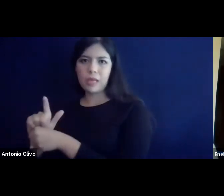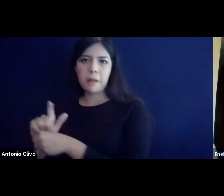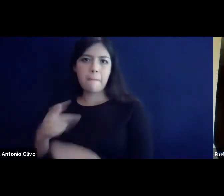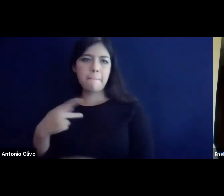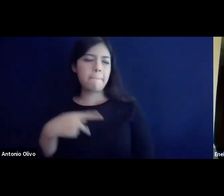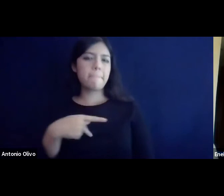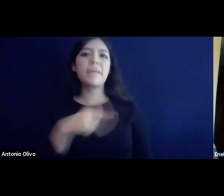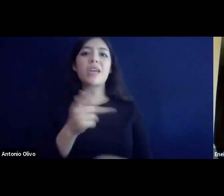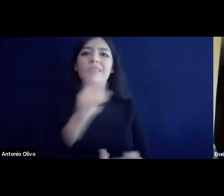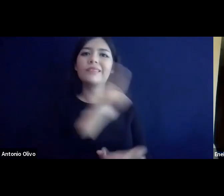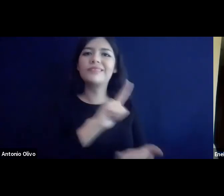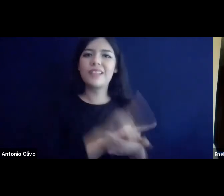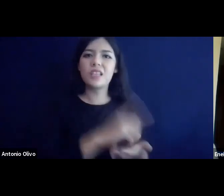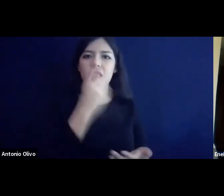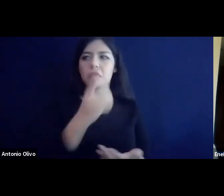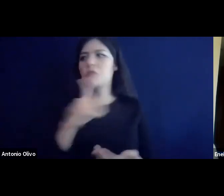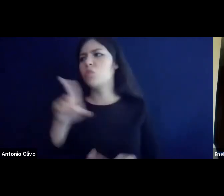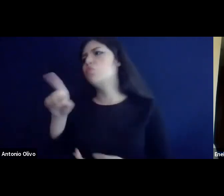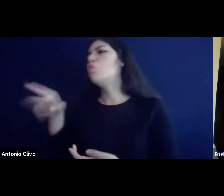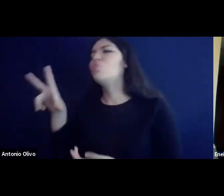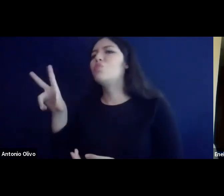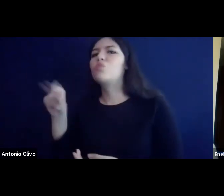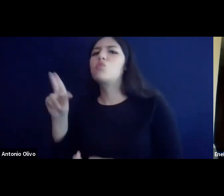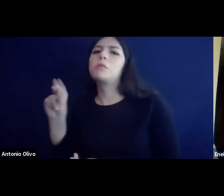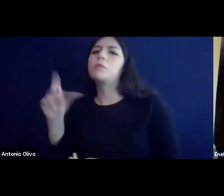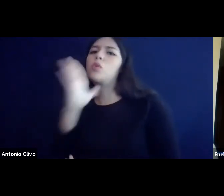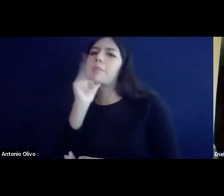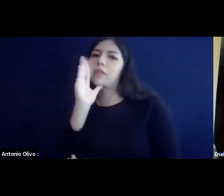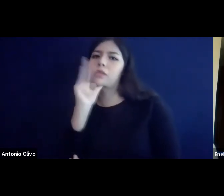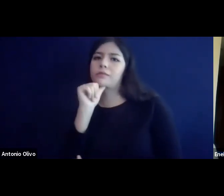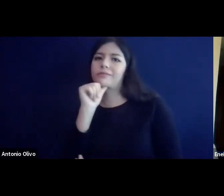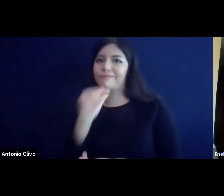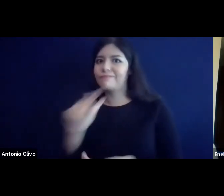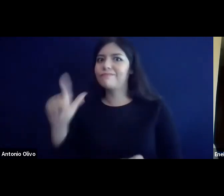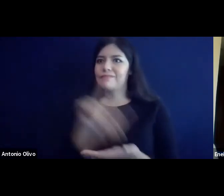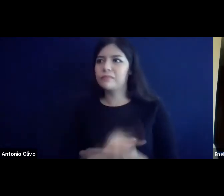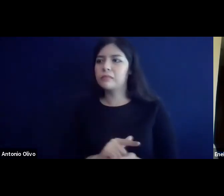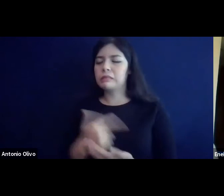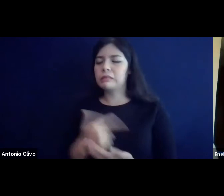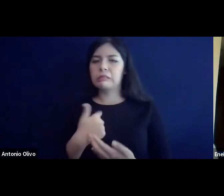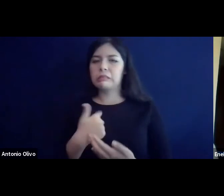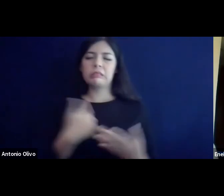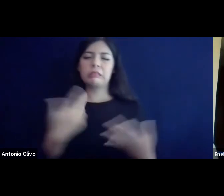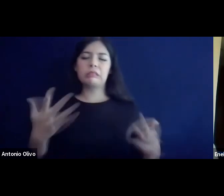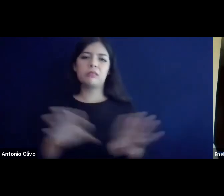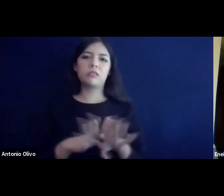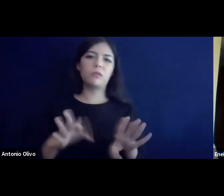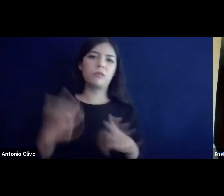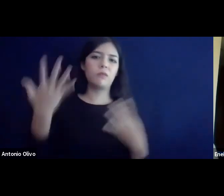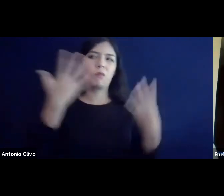no tienes nada que aportar a la sociedad. Entonces a mí eso me empezó a inquietar bastante, porque